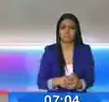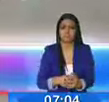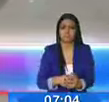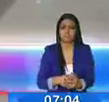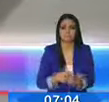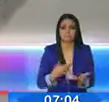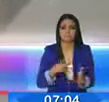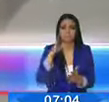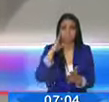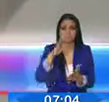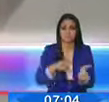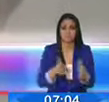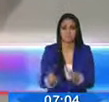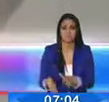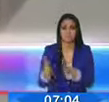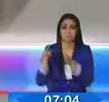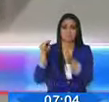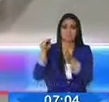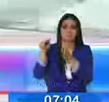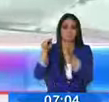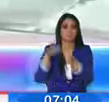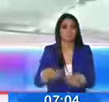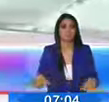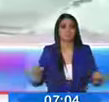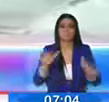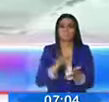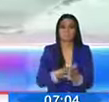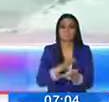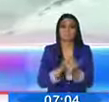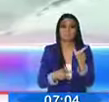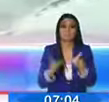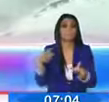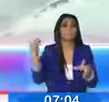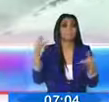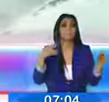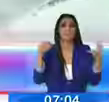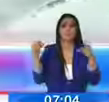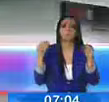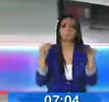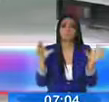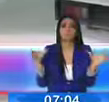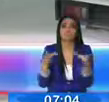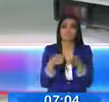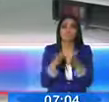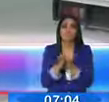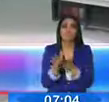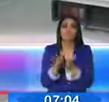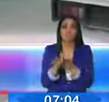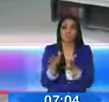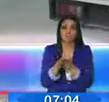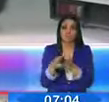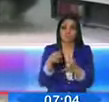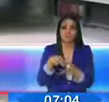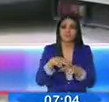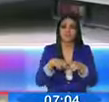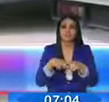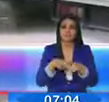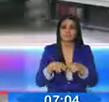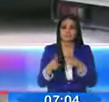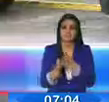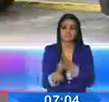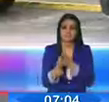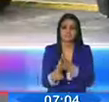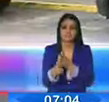tras lo cual volvió la normalidad todos se fueron sólo se quedaron en el sitio socio de la cooperativa de taxis que tienen su parada en los